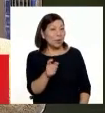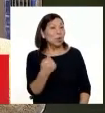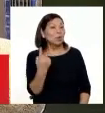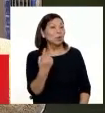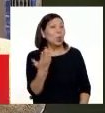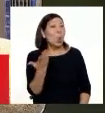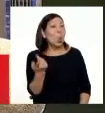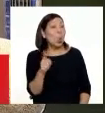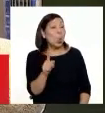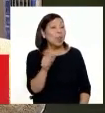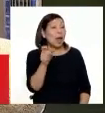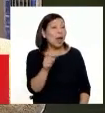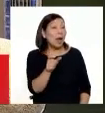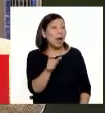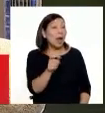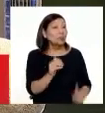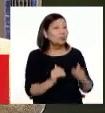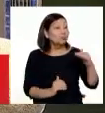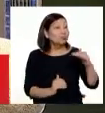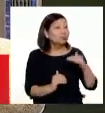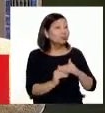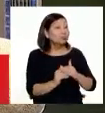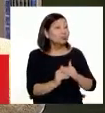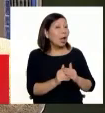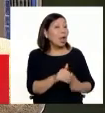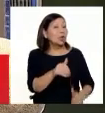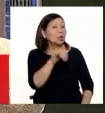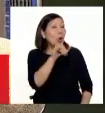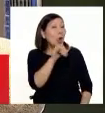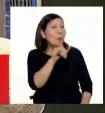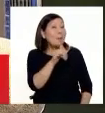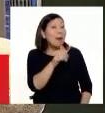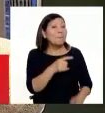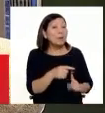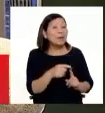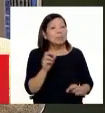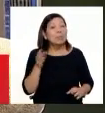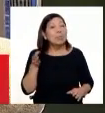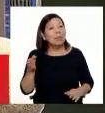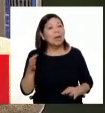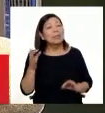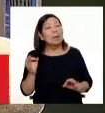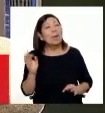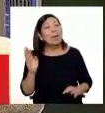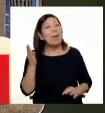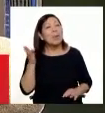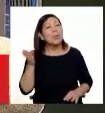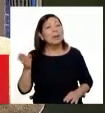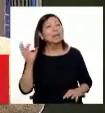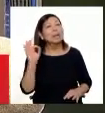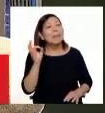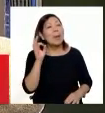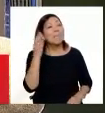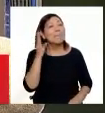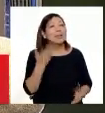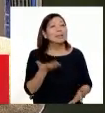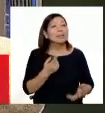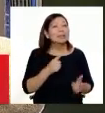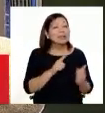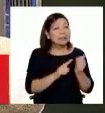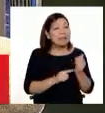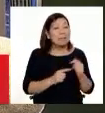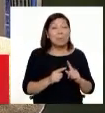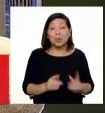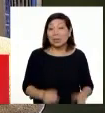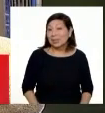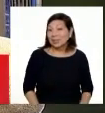suele pasar que cuando la persona toma altas cantidades de alcohol, va al baño de forma muy continua, ¿no? Y eso termina deshidratando a la